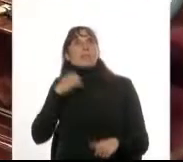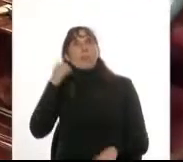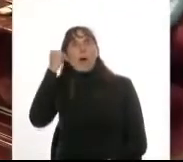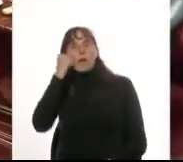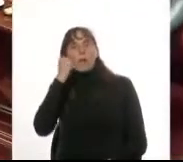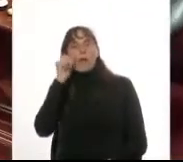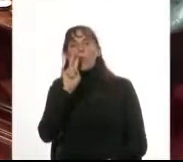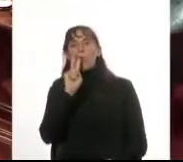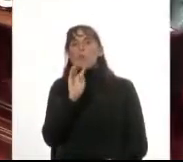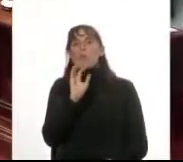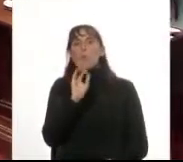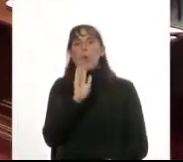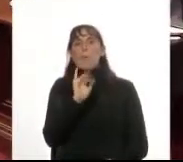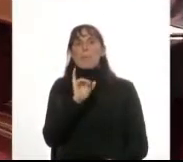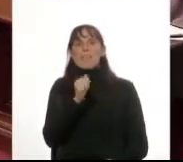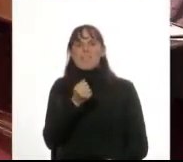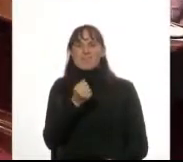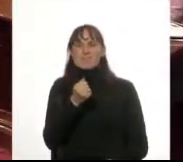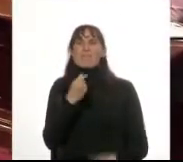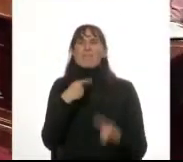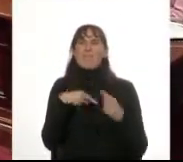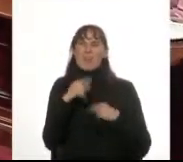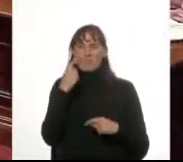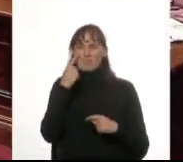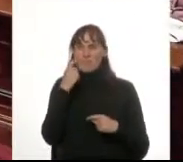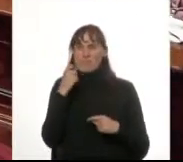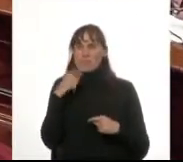Pero yo no puedo dejar de ver que somos gregarios,